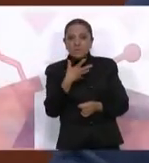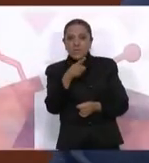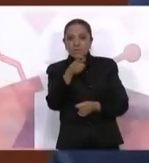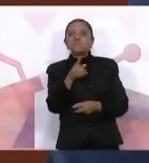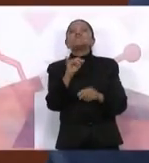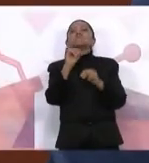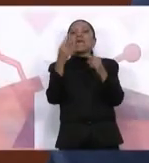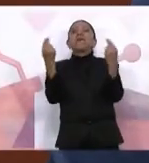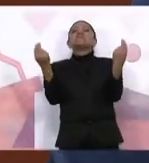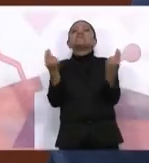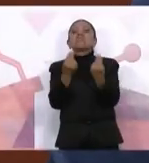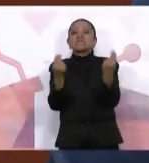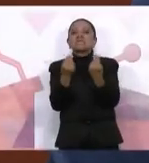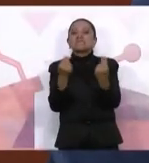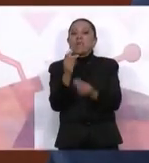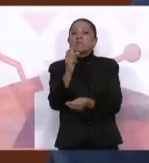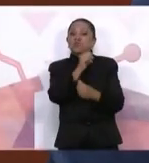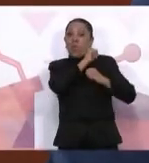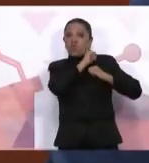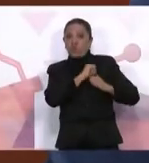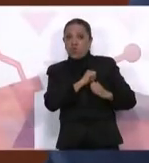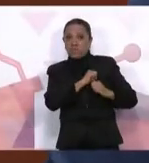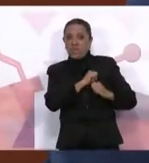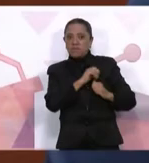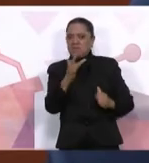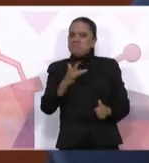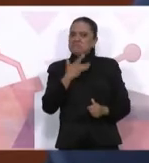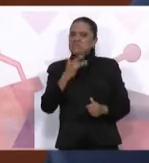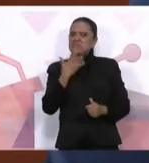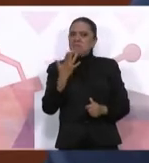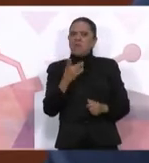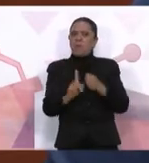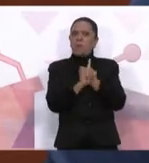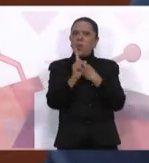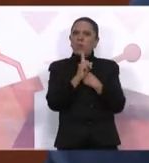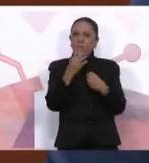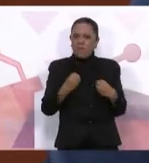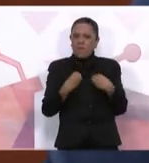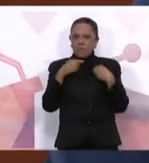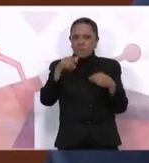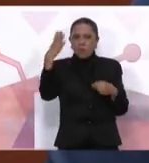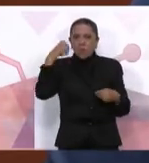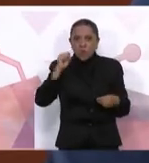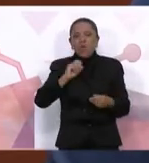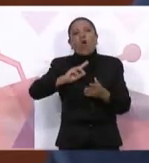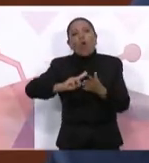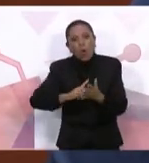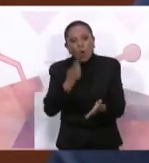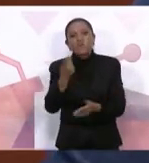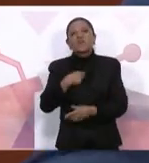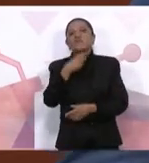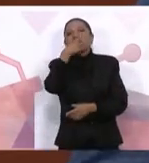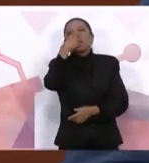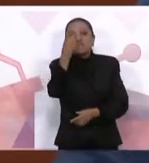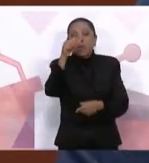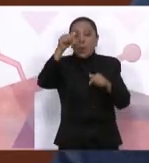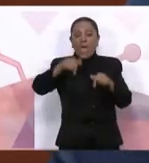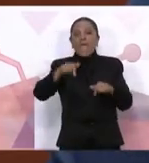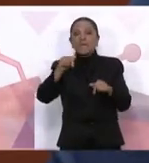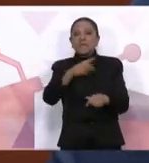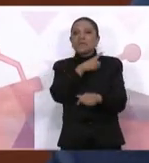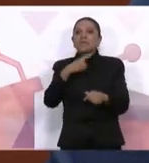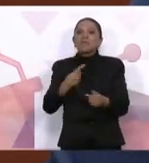sensibles a la problemática que vivimos en el estado de morelos una vez más repito creo que este espacio debemos de dar propuestas